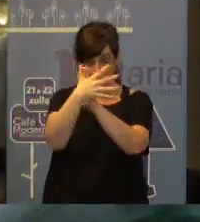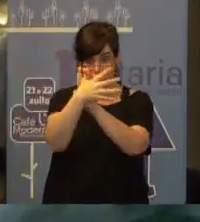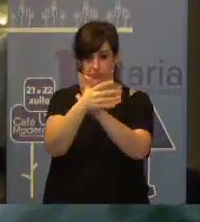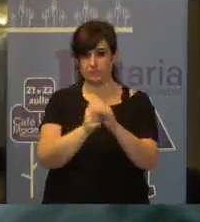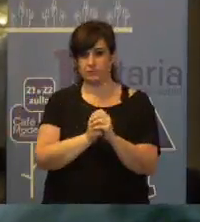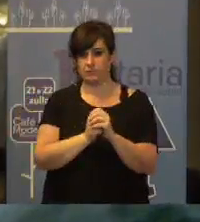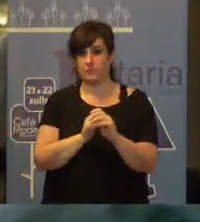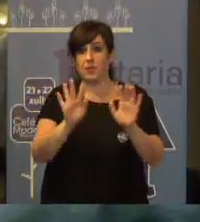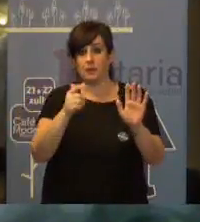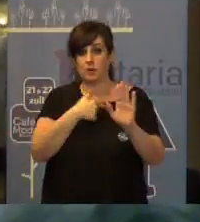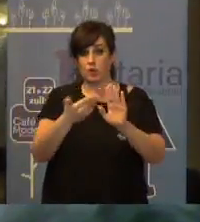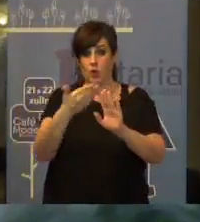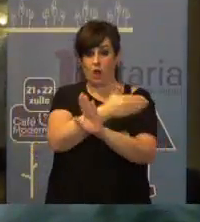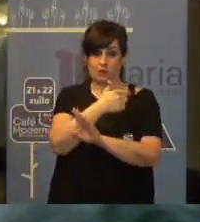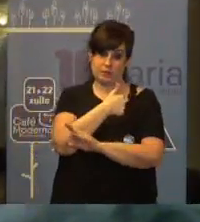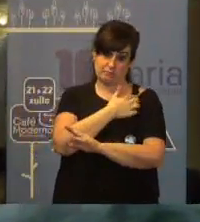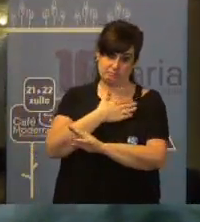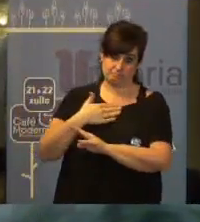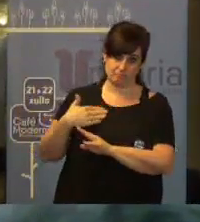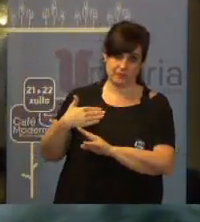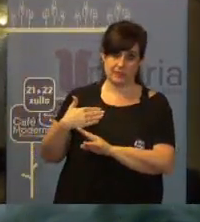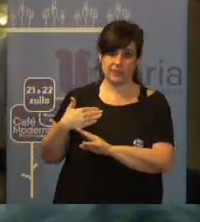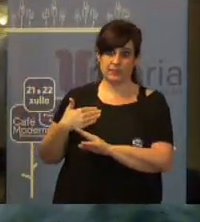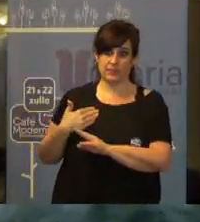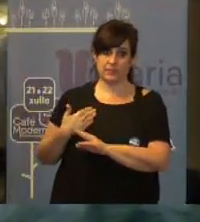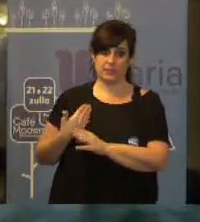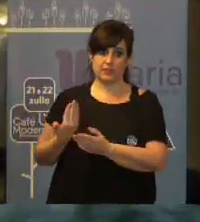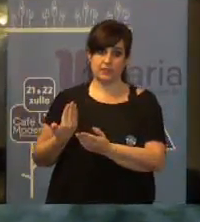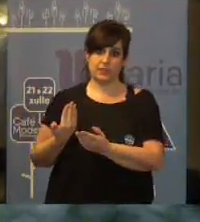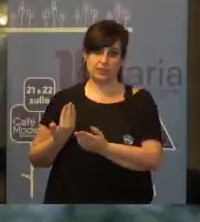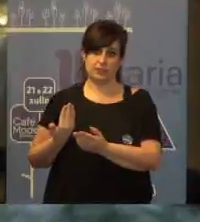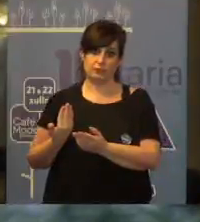pero antes quero poñerlle un limiar a isto.